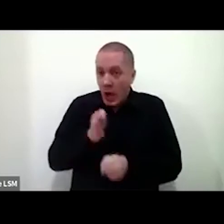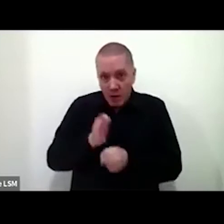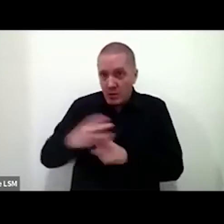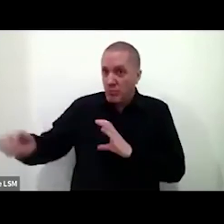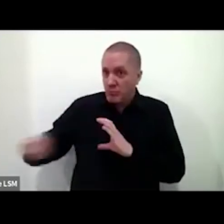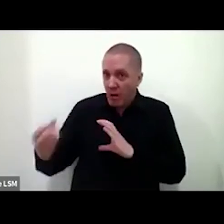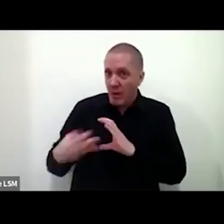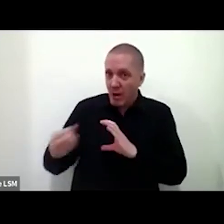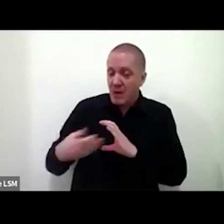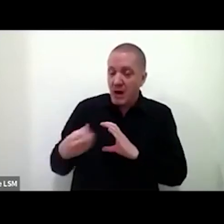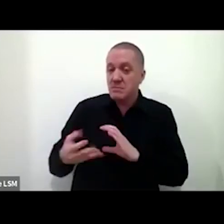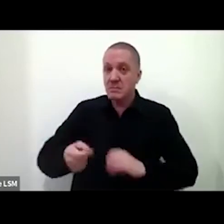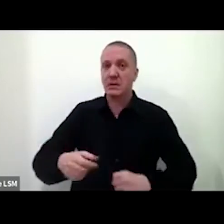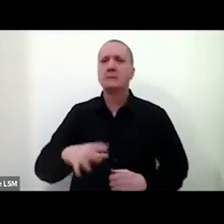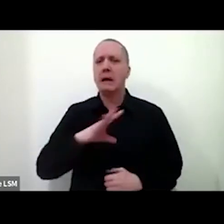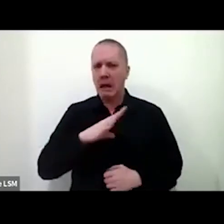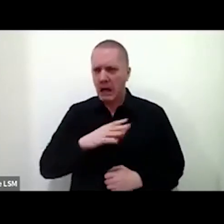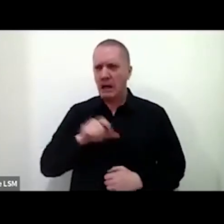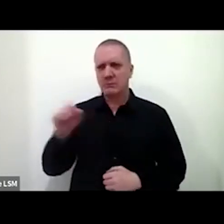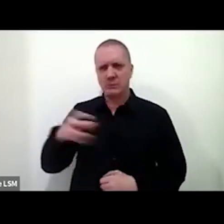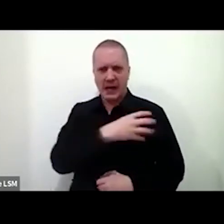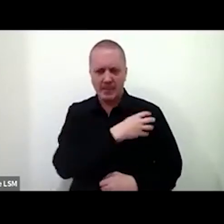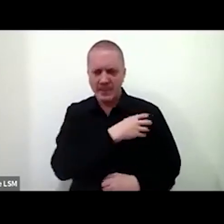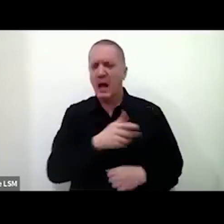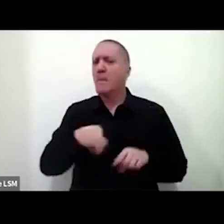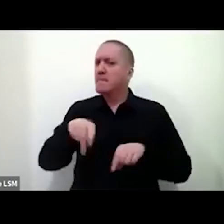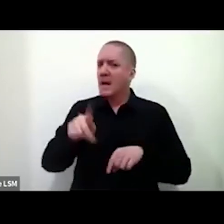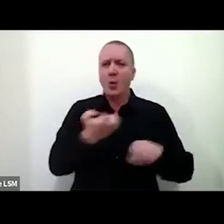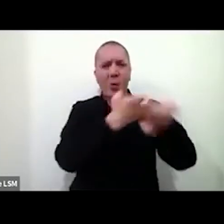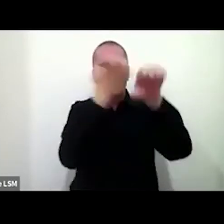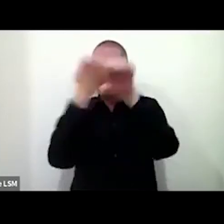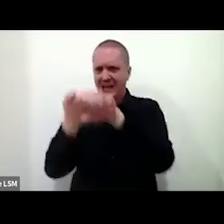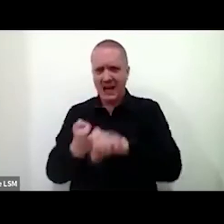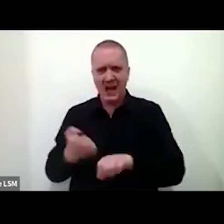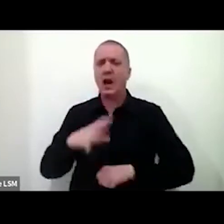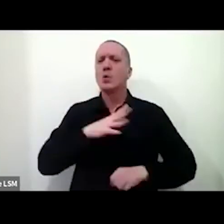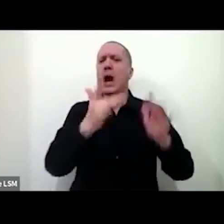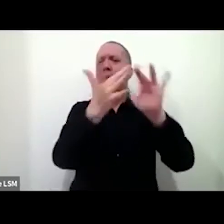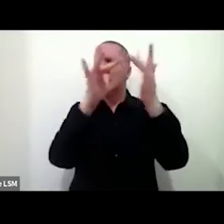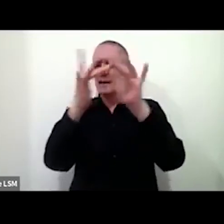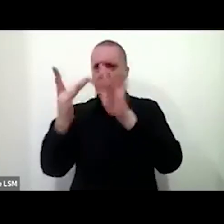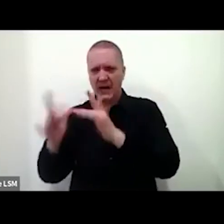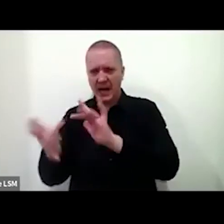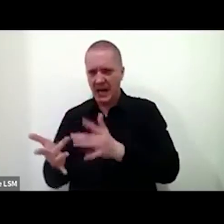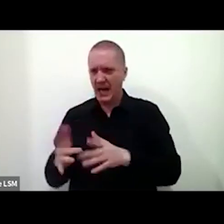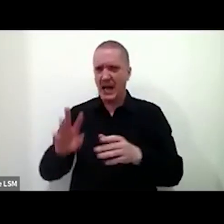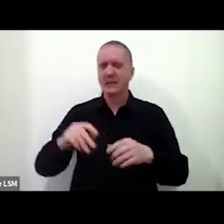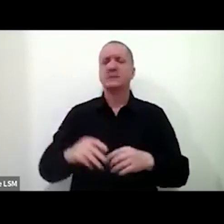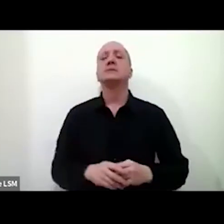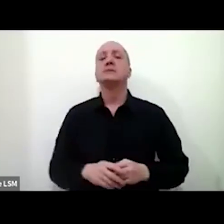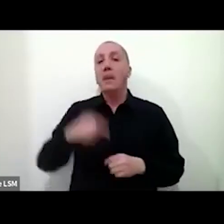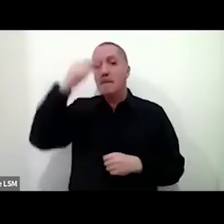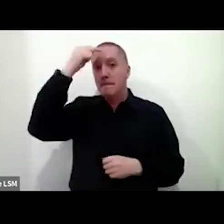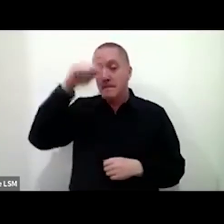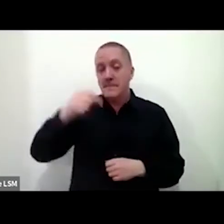gente de la capital, sino también del interior, conformamos redes, la Red Federal de Varones Trans y No Binarias, la Red Nacional de